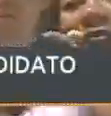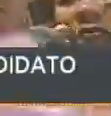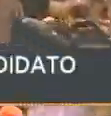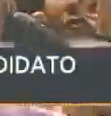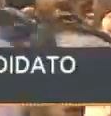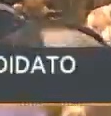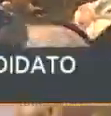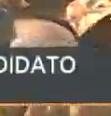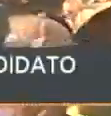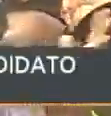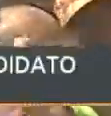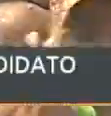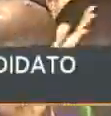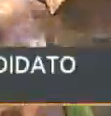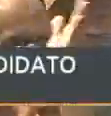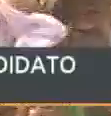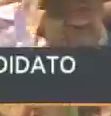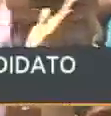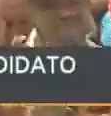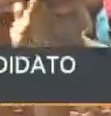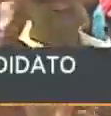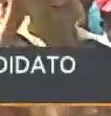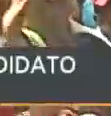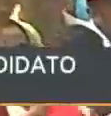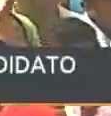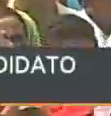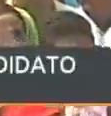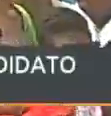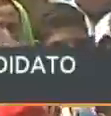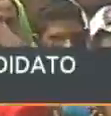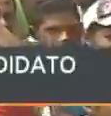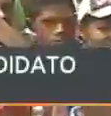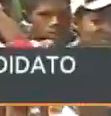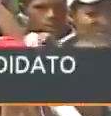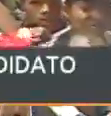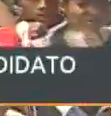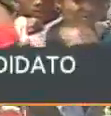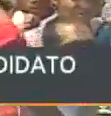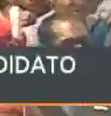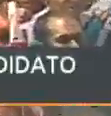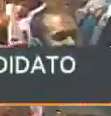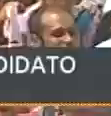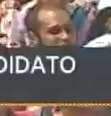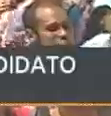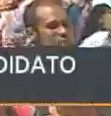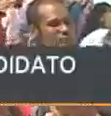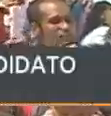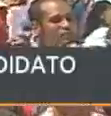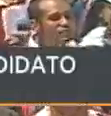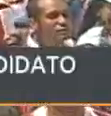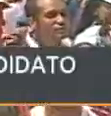¡Chávez vive! Mi comandante, bienvenido siempre. Esta es su casa.